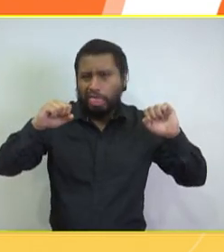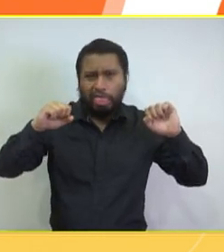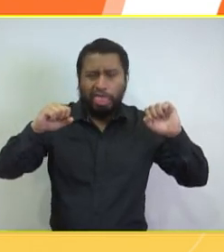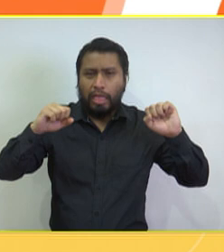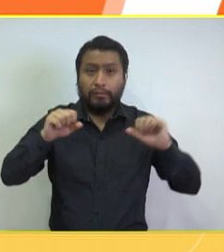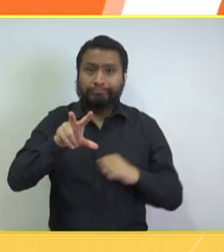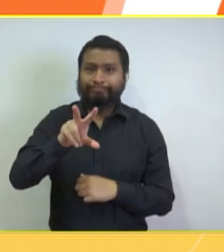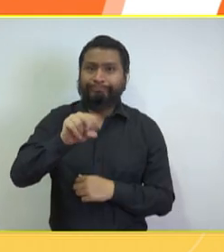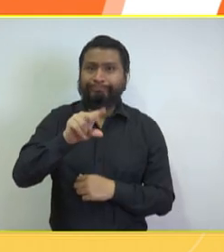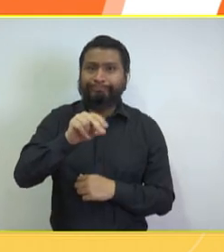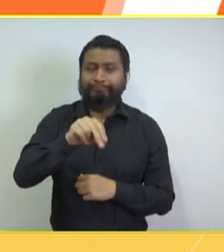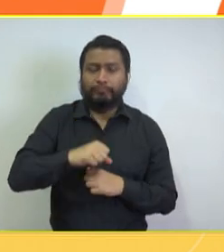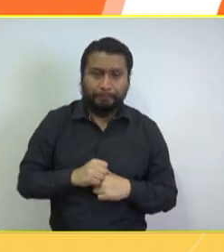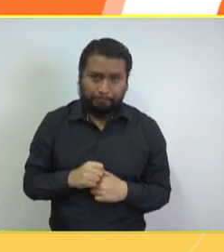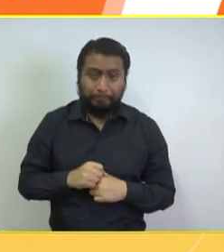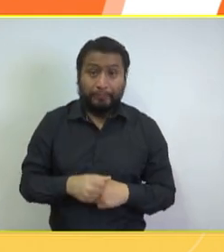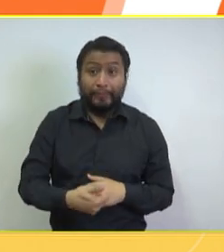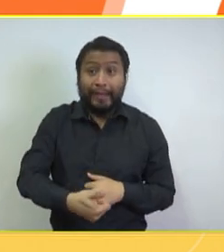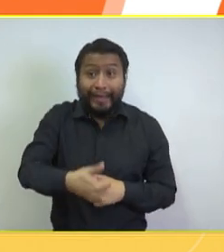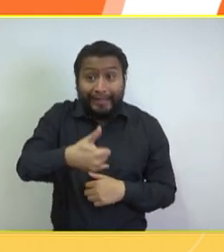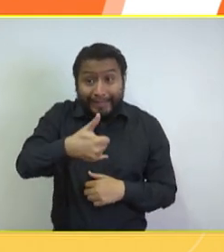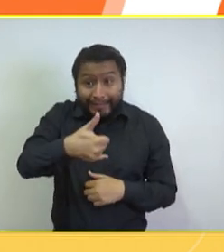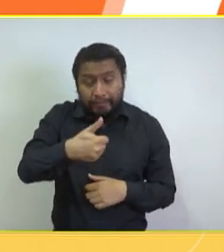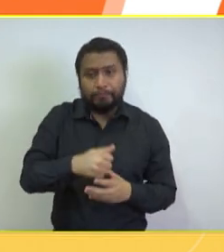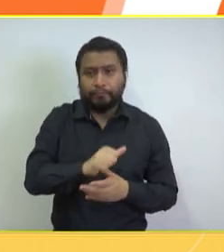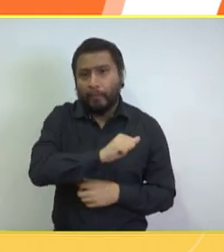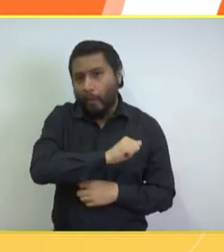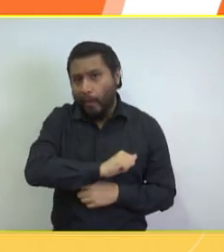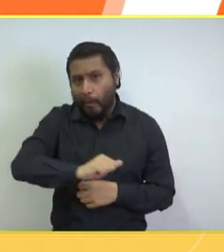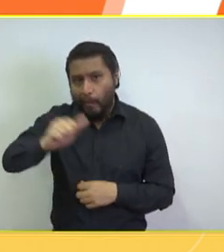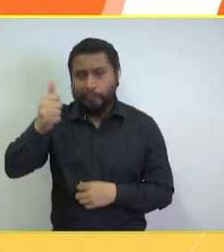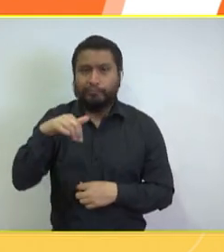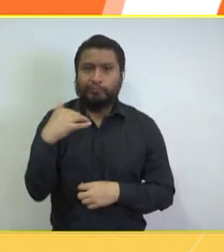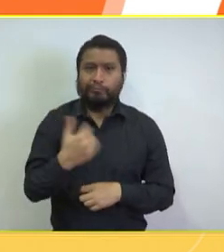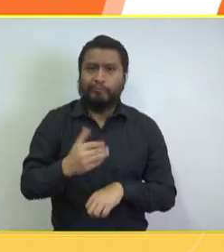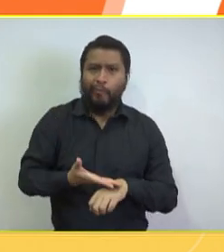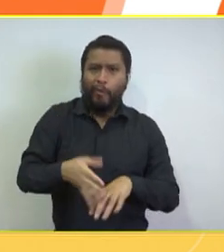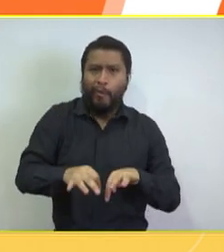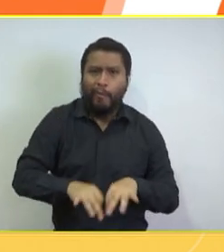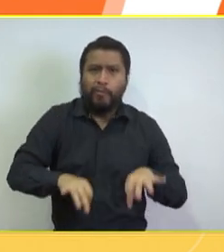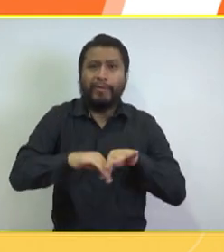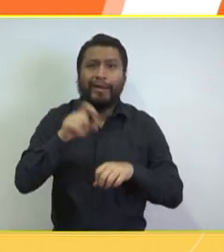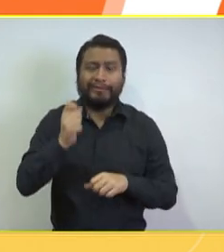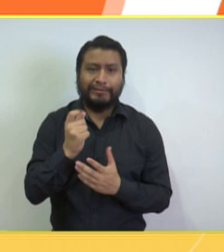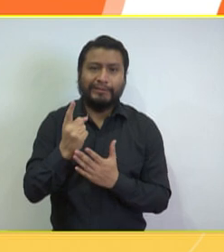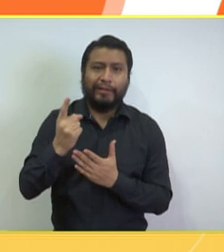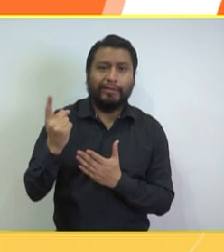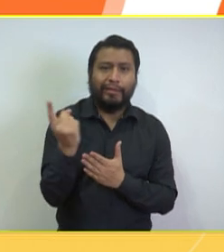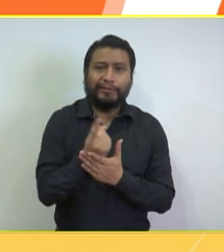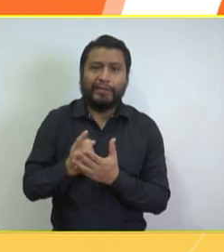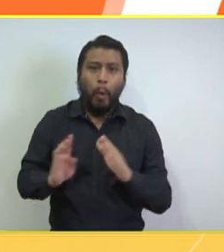Y el otro gran parteaguas aquí es el diseño universal.